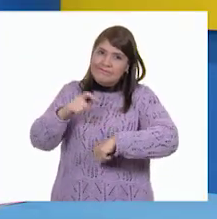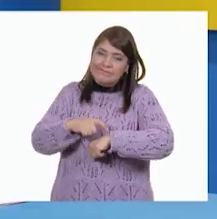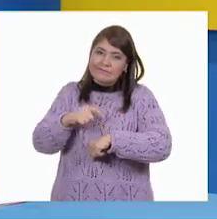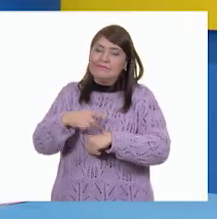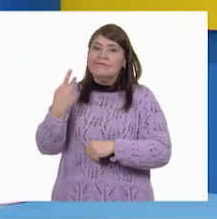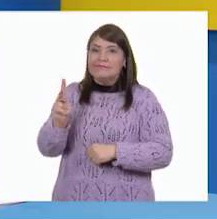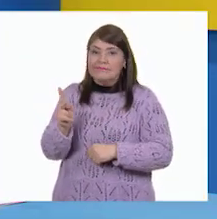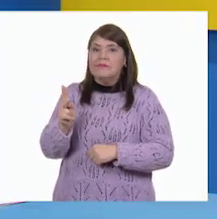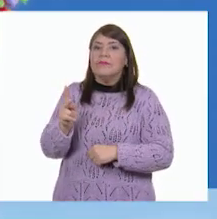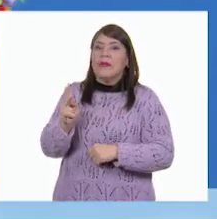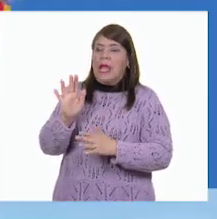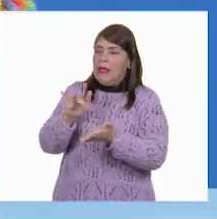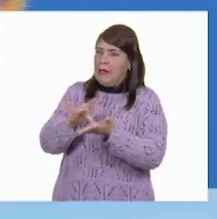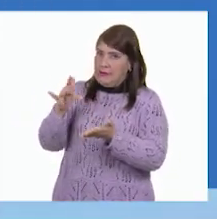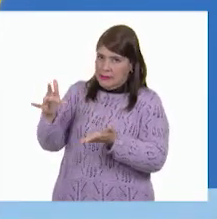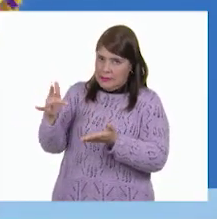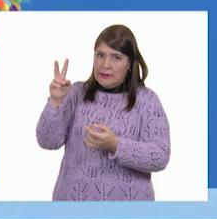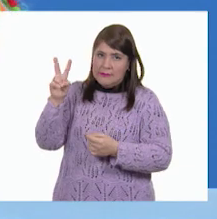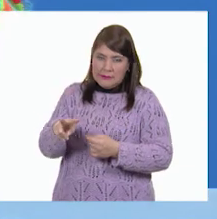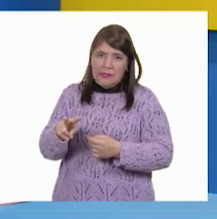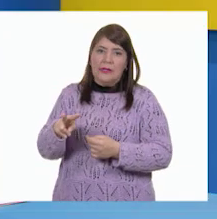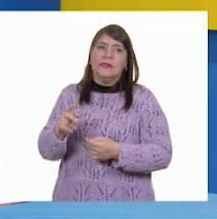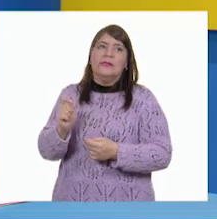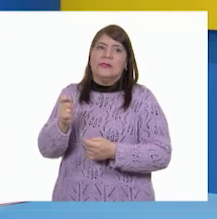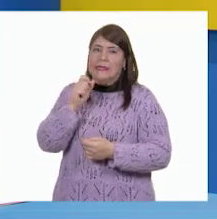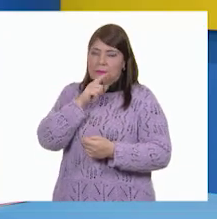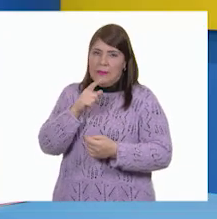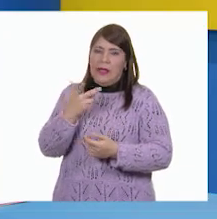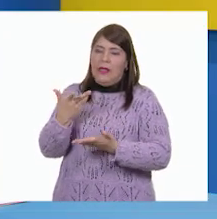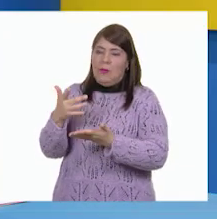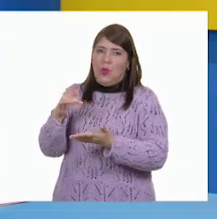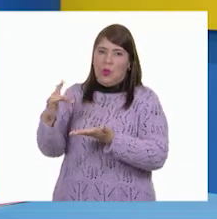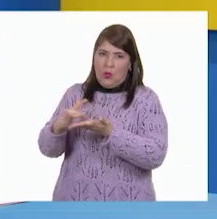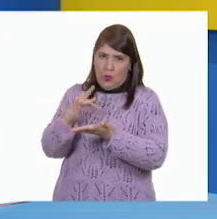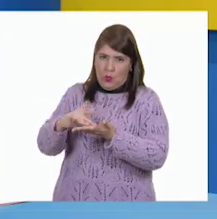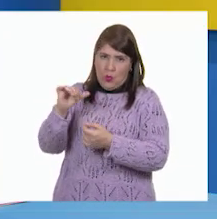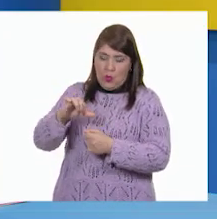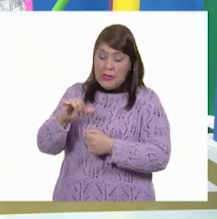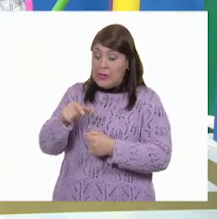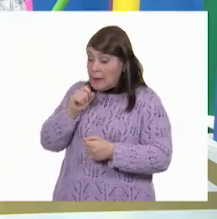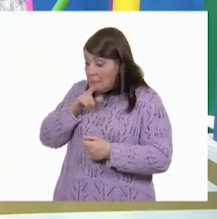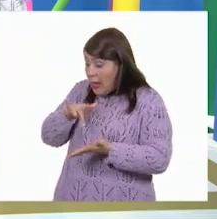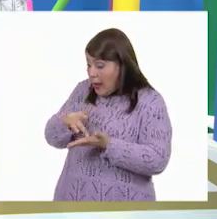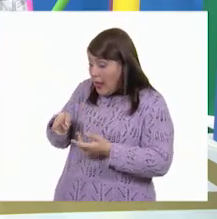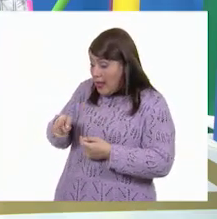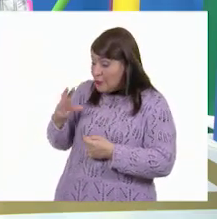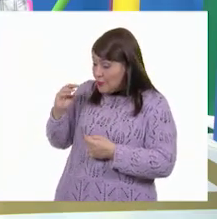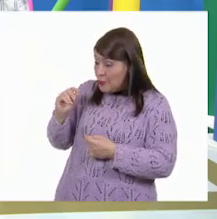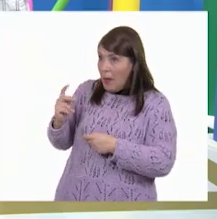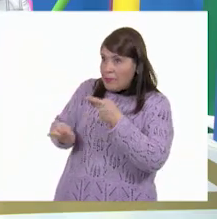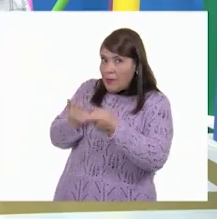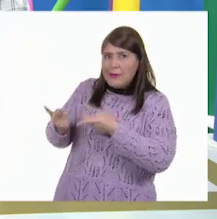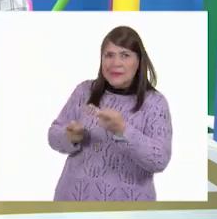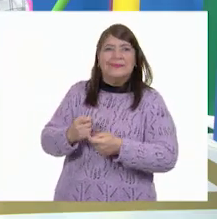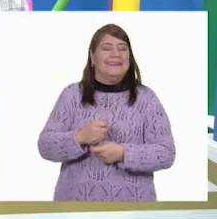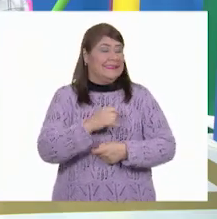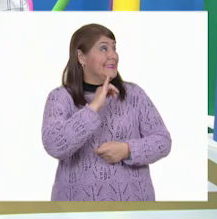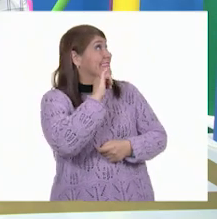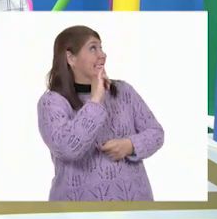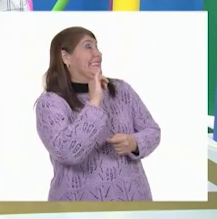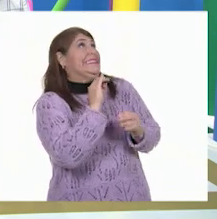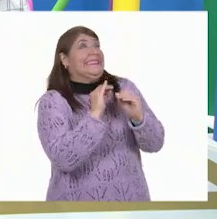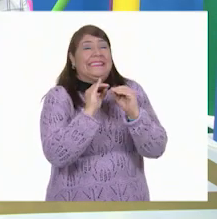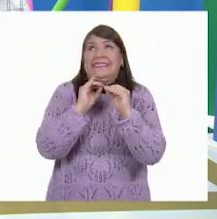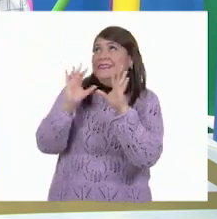nos vamos sin darte las gracias, maestra Cecilia Vargas, por acompañarnos el día de hoy. Y a Ton, que anduvo muy preguntón. Claro que sí, es que